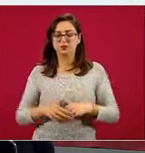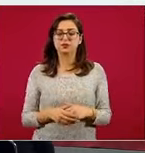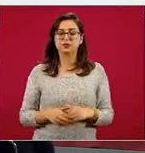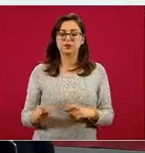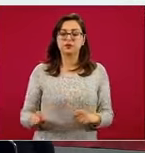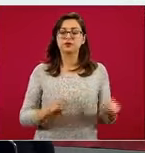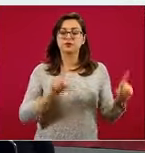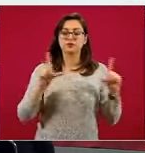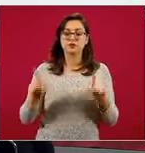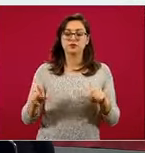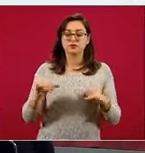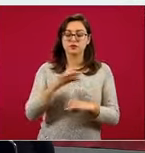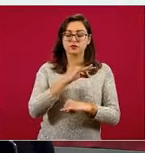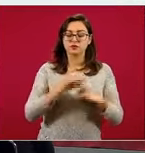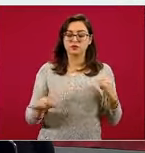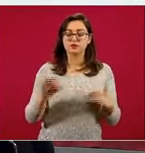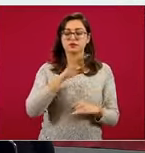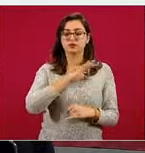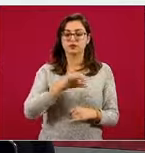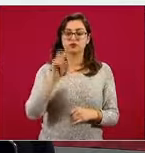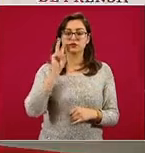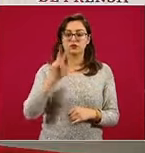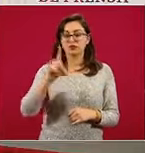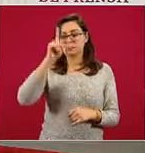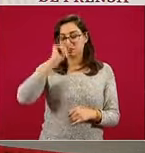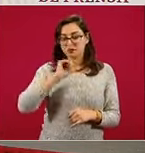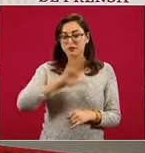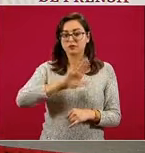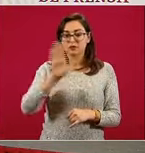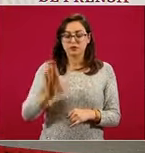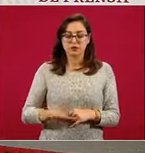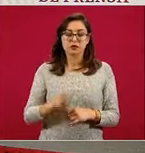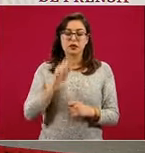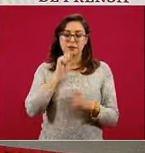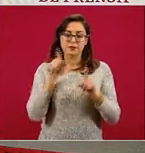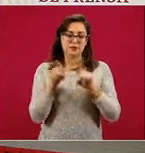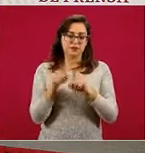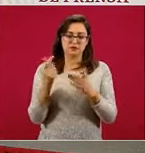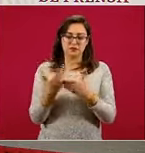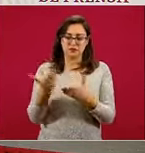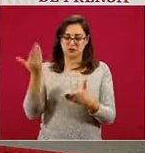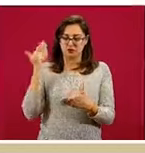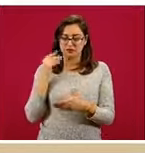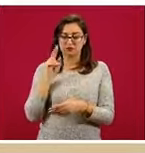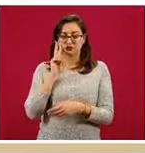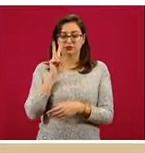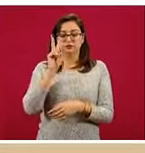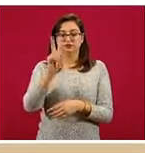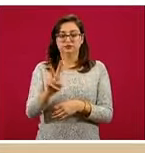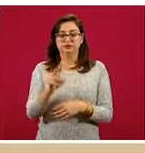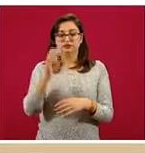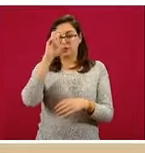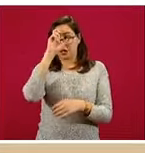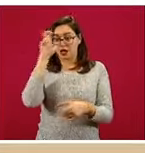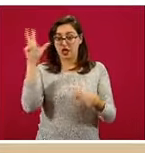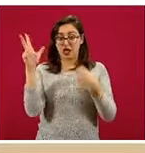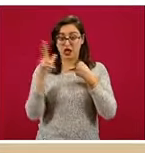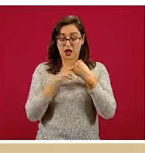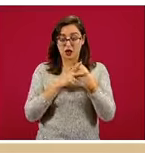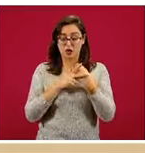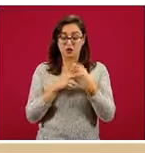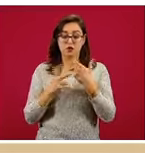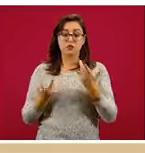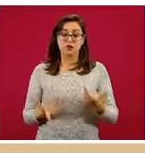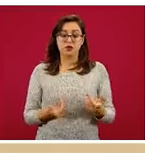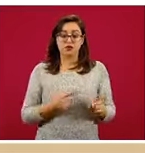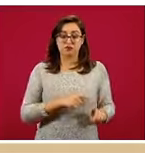última diapositiva, vemos las defunciones, y es lo que estábamos también observando. Vean ustedes cómo Europa, en defunciones nuevas por millón de